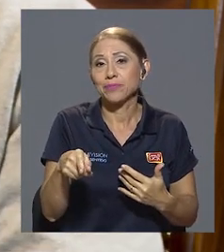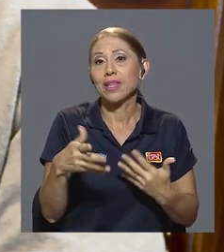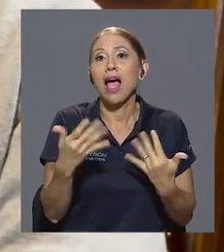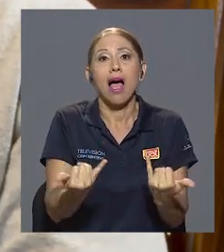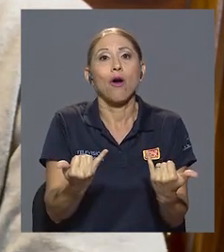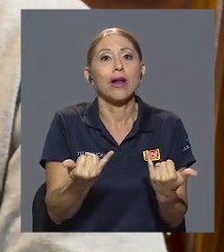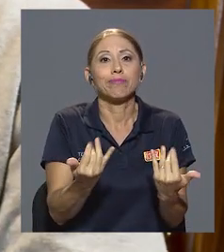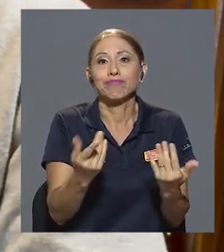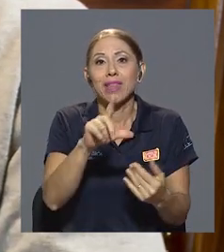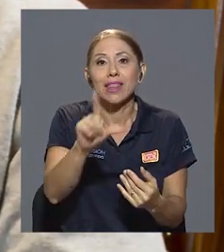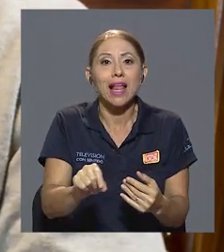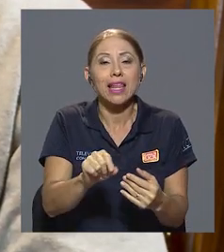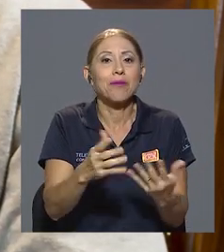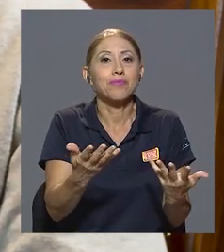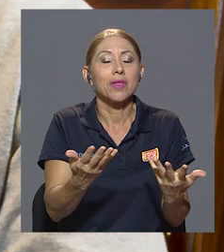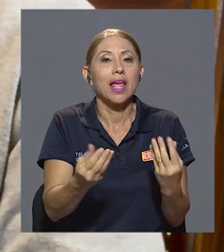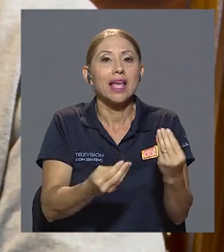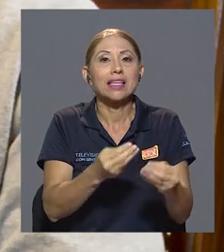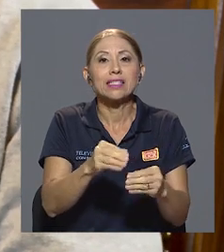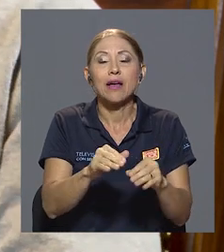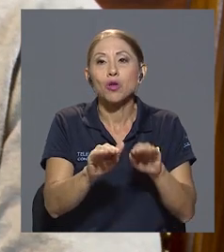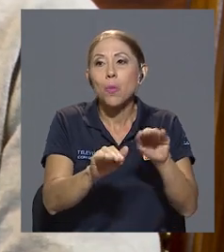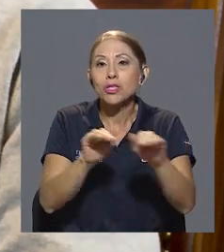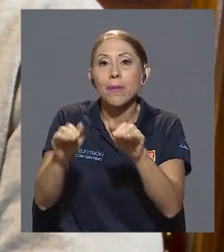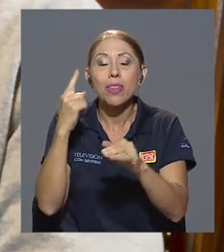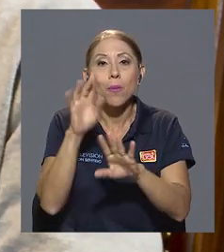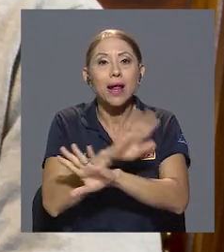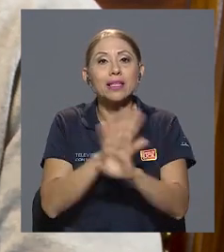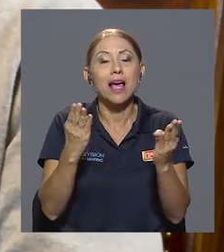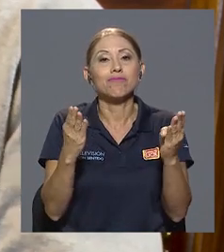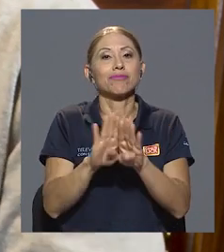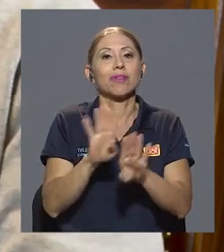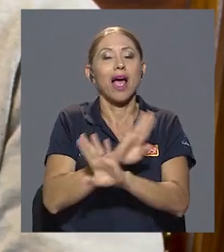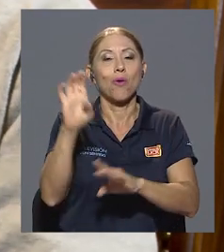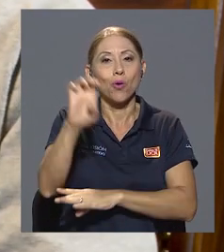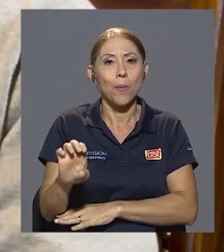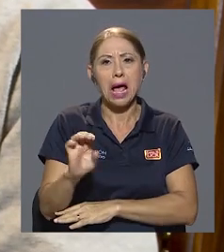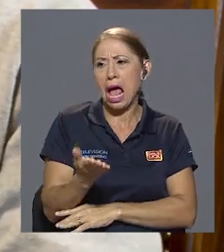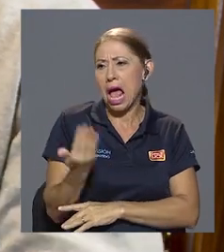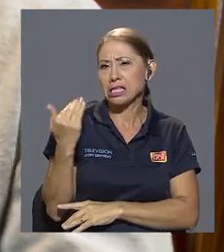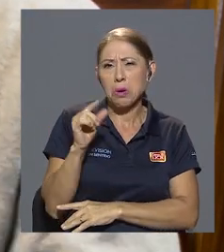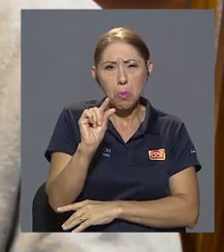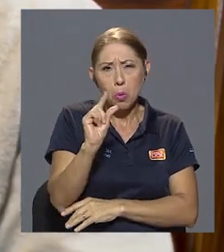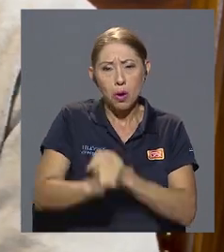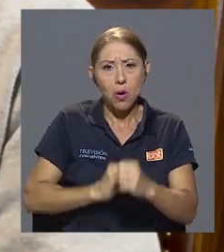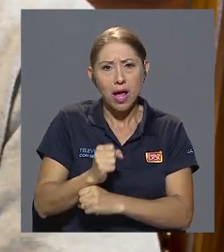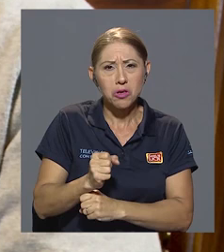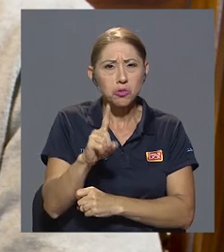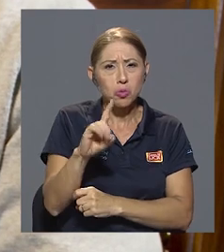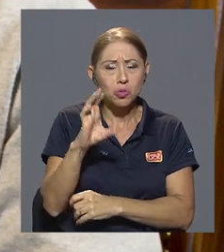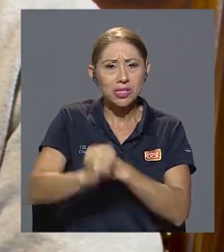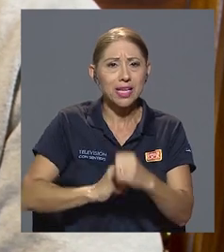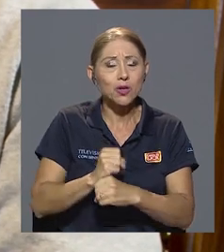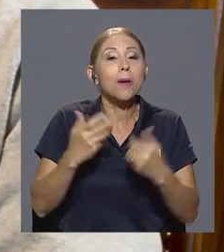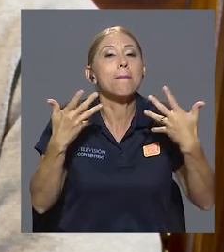y llamando para para cerrar a europa o cuando hace apenas unas décadas digamos un siglo